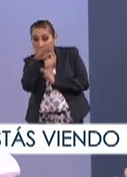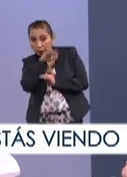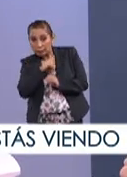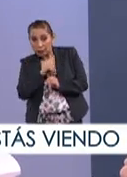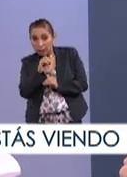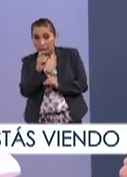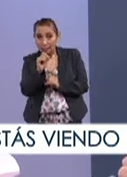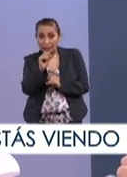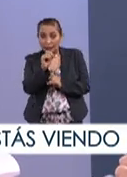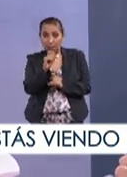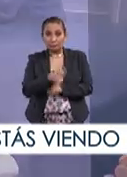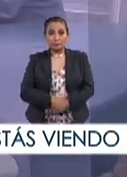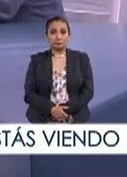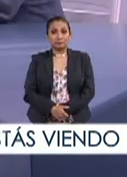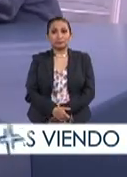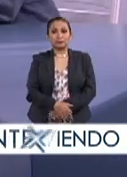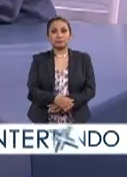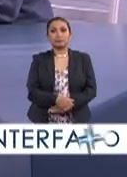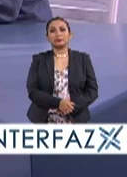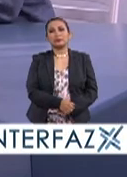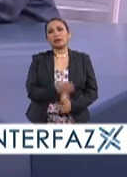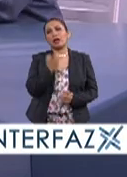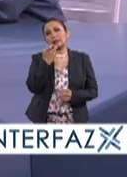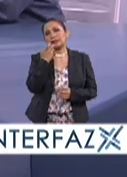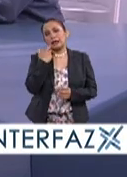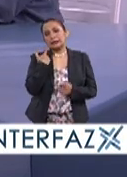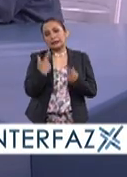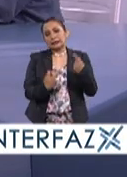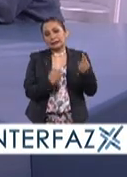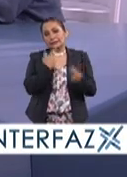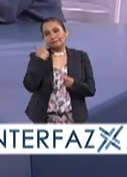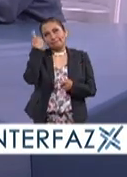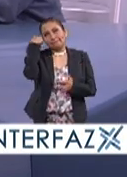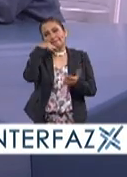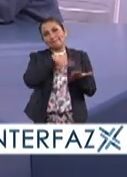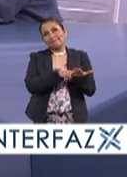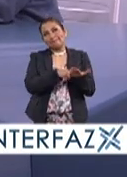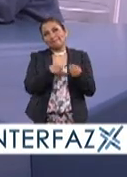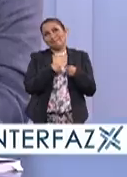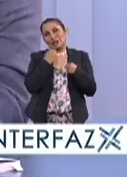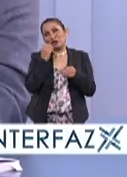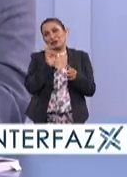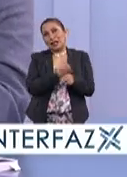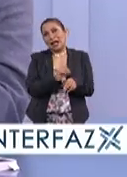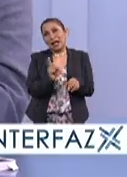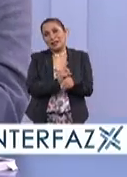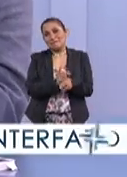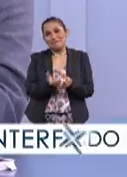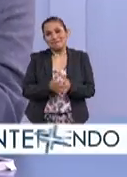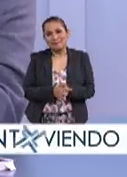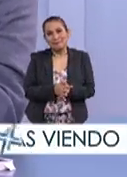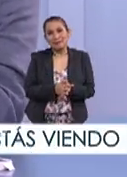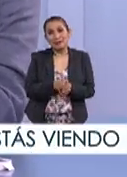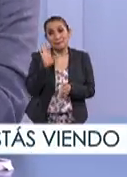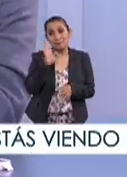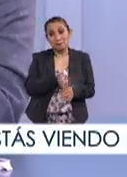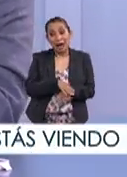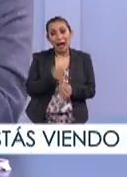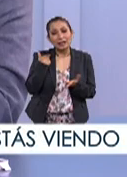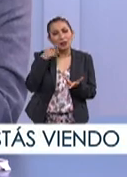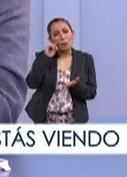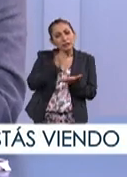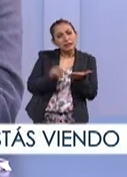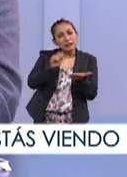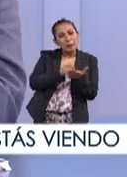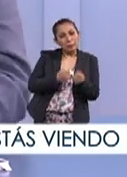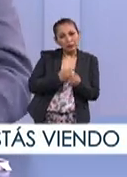XXI? Bueno, esa es una pregunta que nos hacemos los que escribimos todos los días, ¿no? Y sobre todo los que estamos